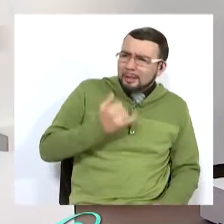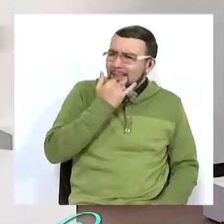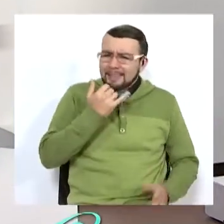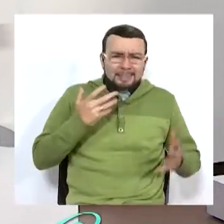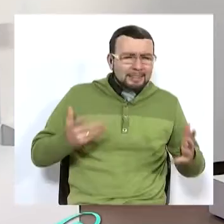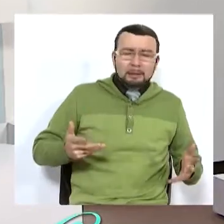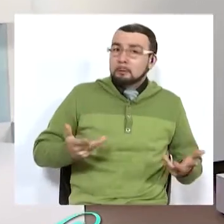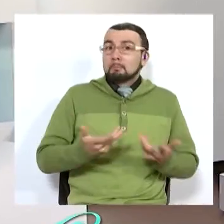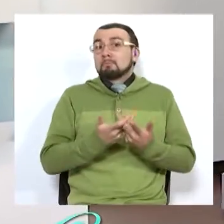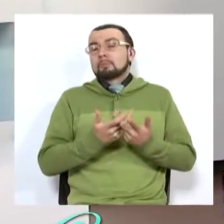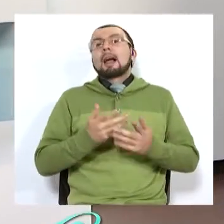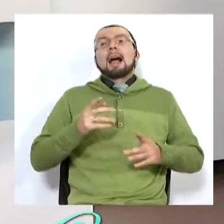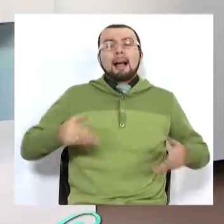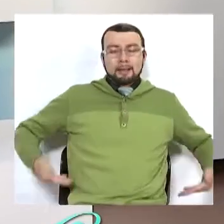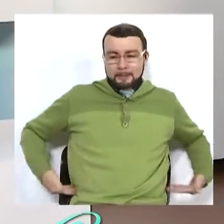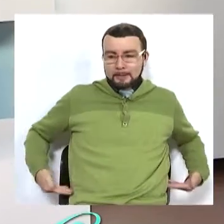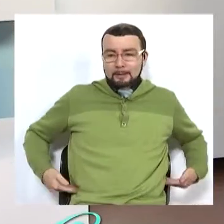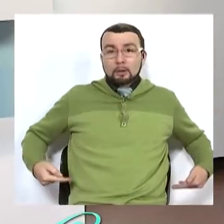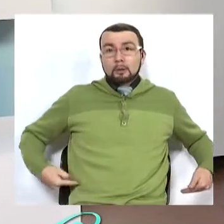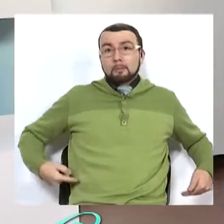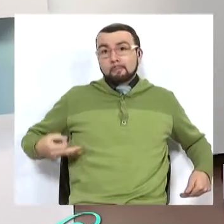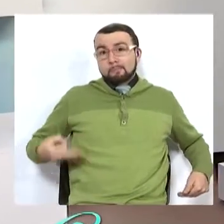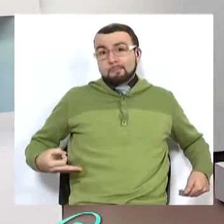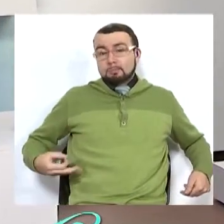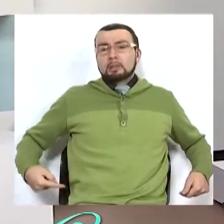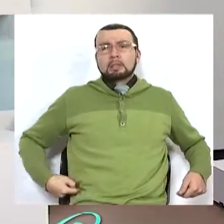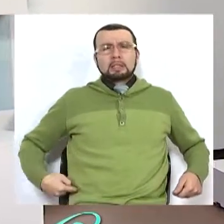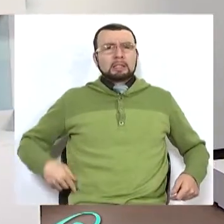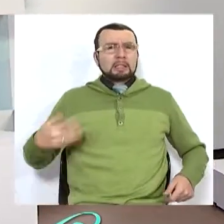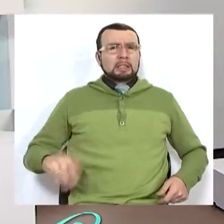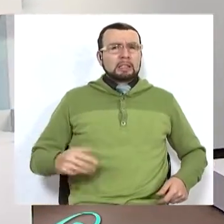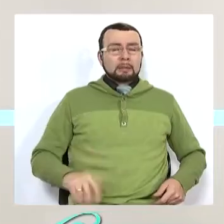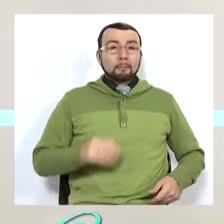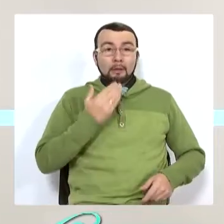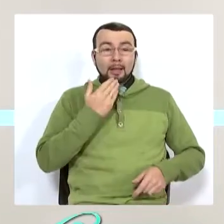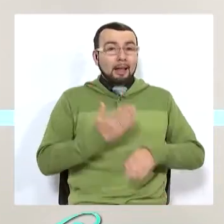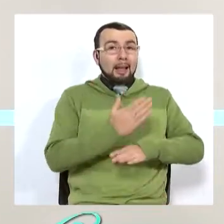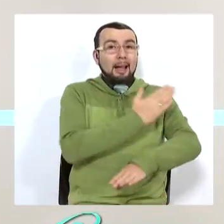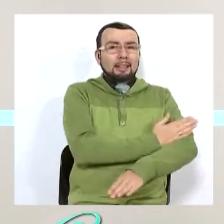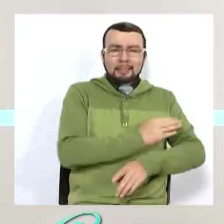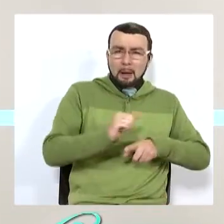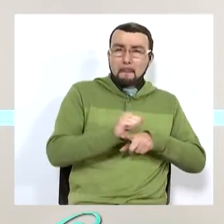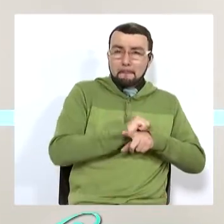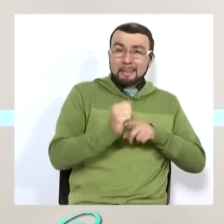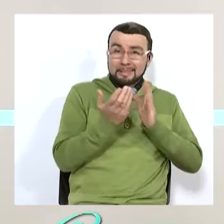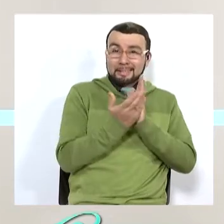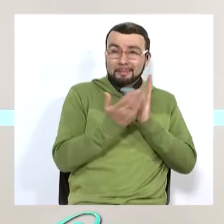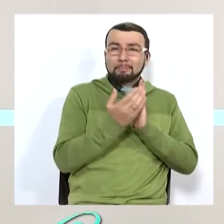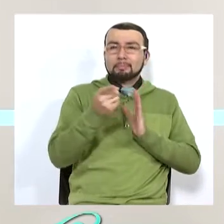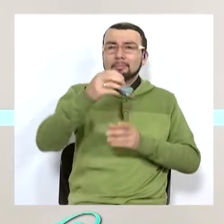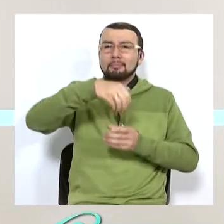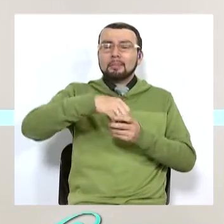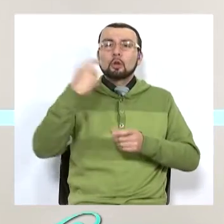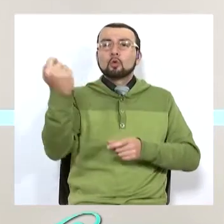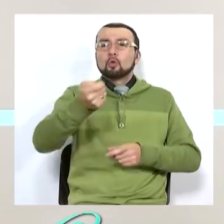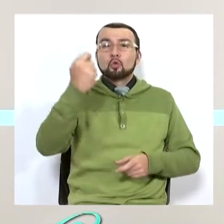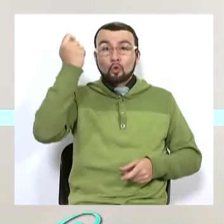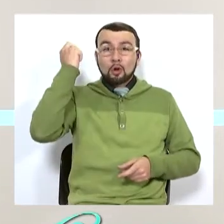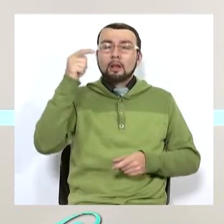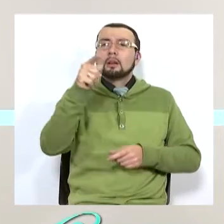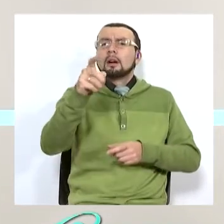diferente. Y lo veíamos muy frecuentemente cuando nosotros hacíamos la práctica en Dorada. Allí es